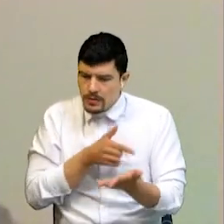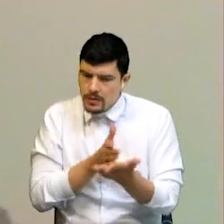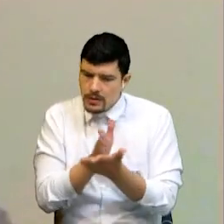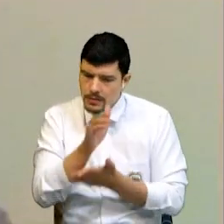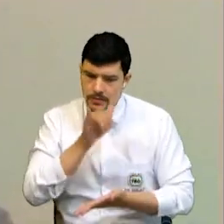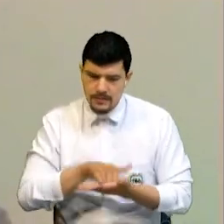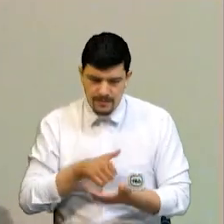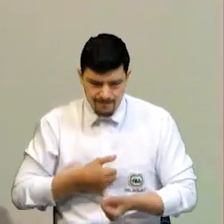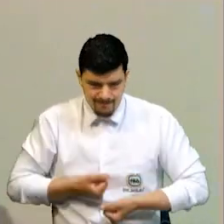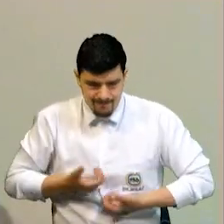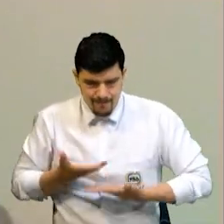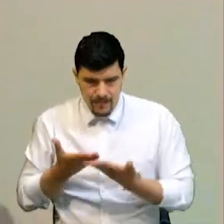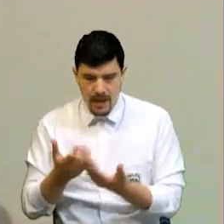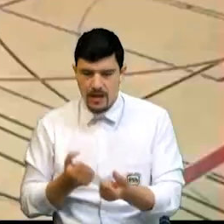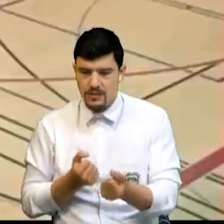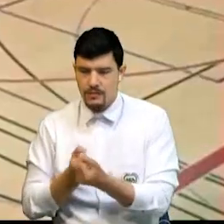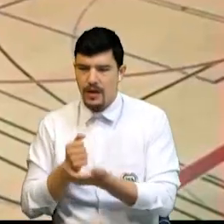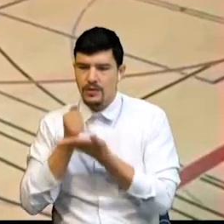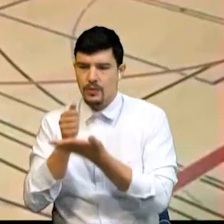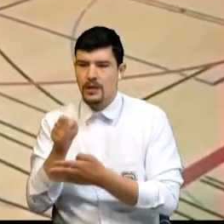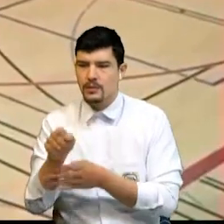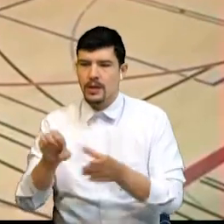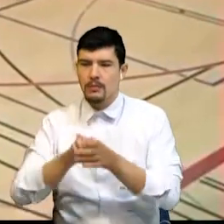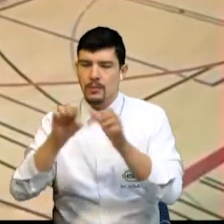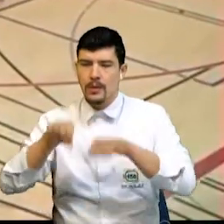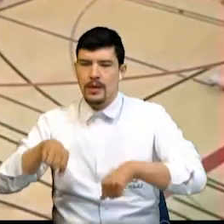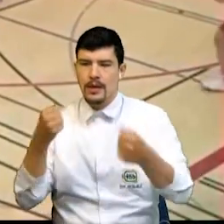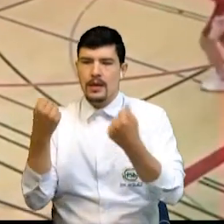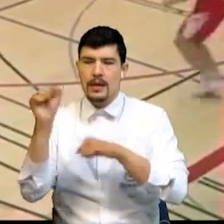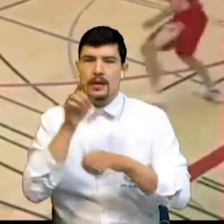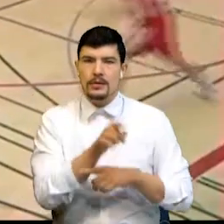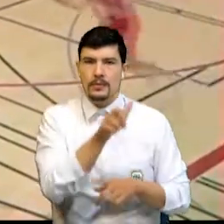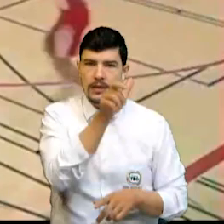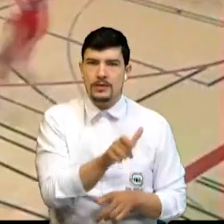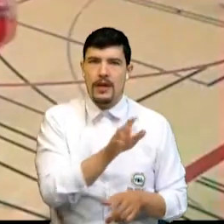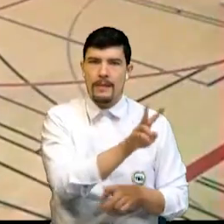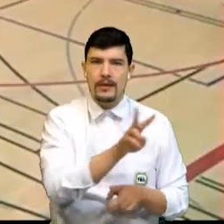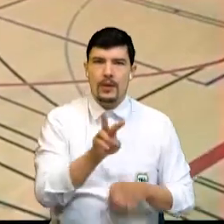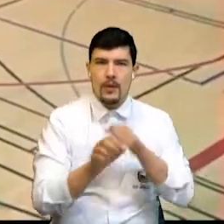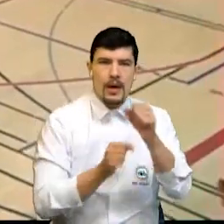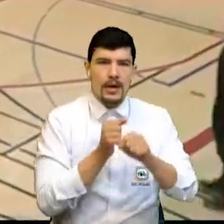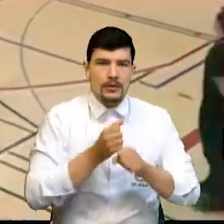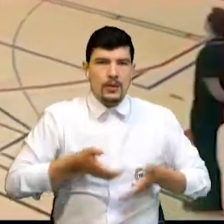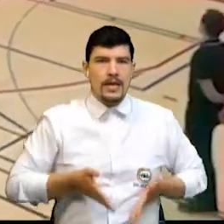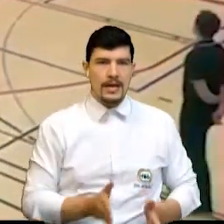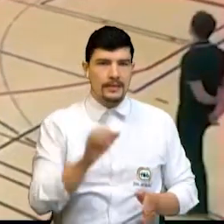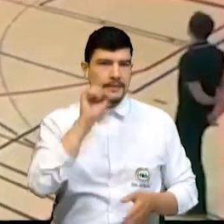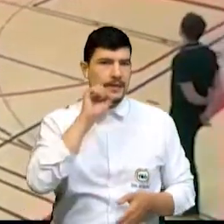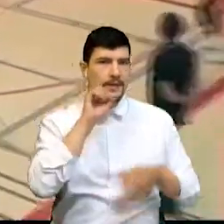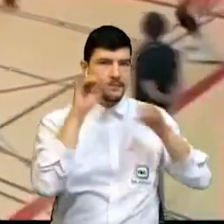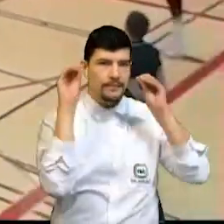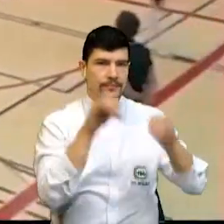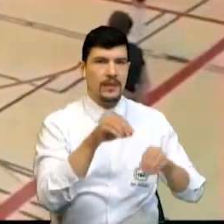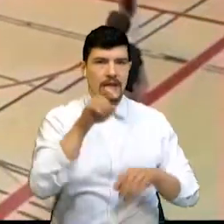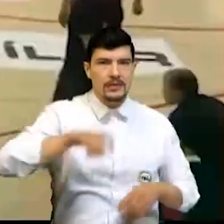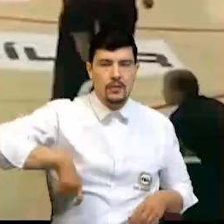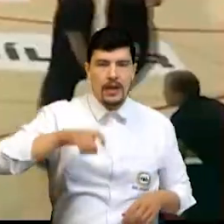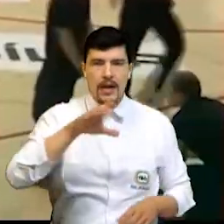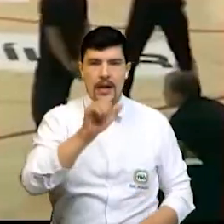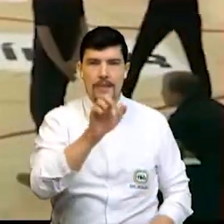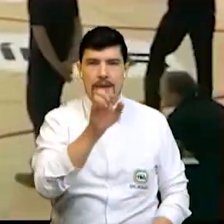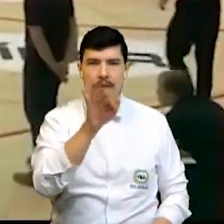para ayudar al equipo a conseguir victorias hans de latencia de 22 años nacido en barrancabermeja y formado en la escuela iván olivares de la capital santandereana